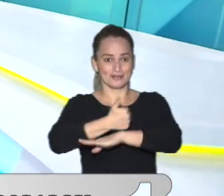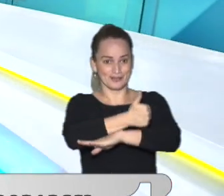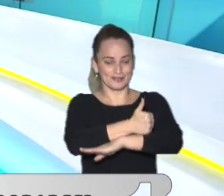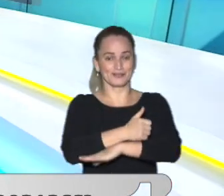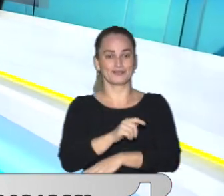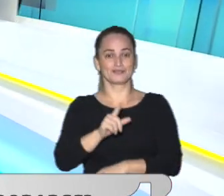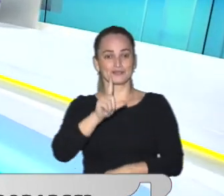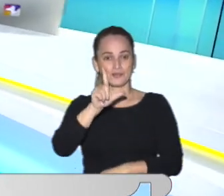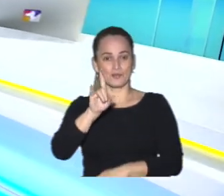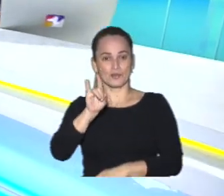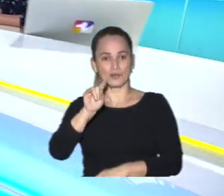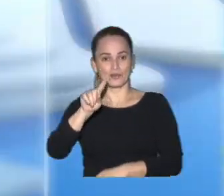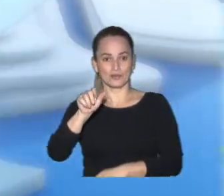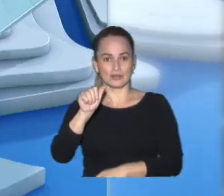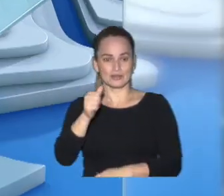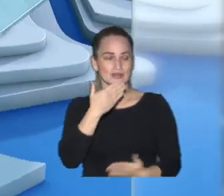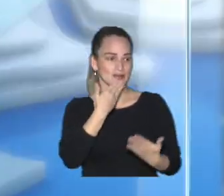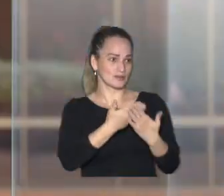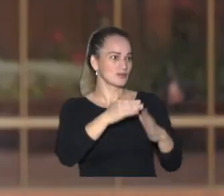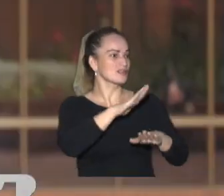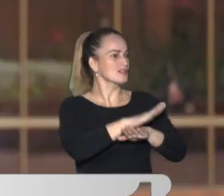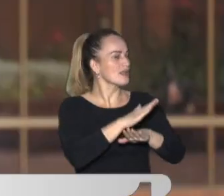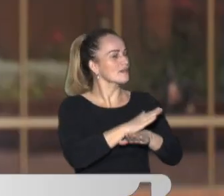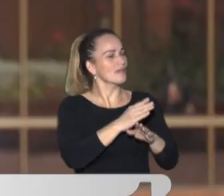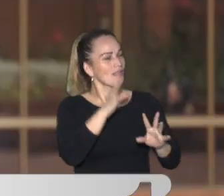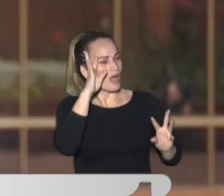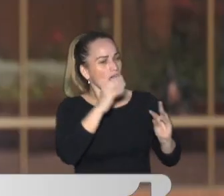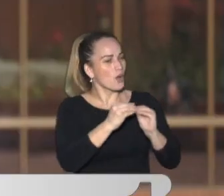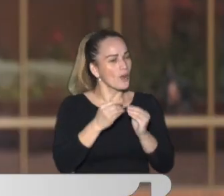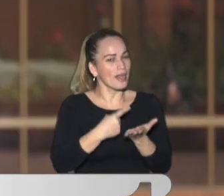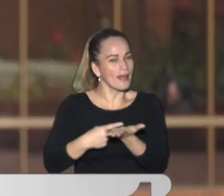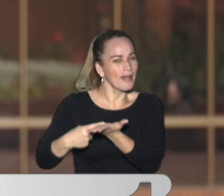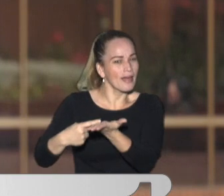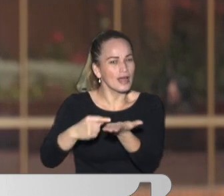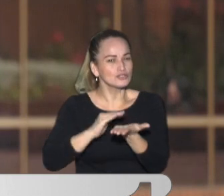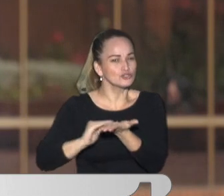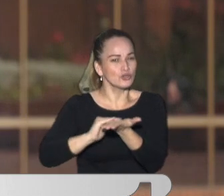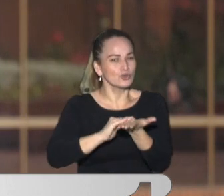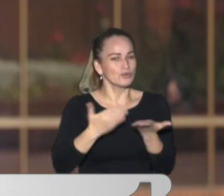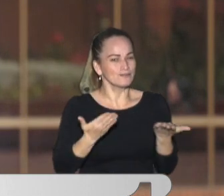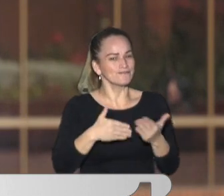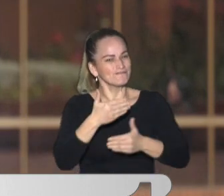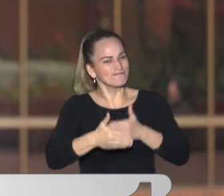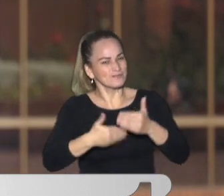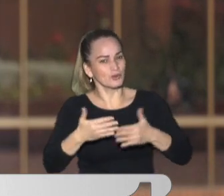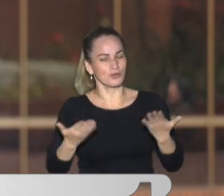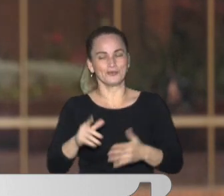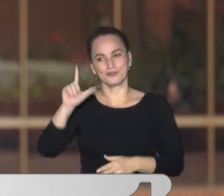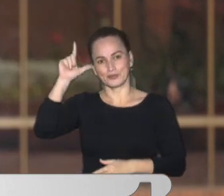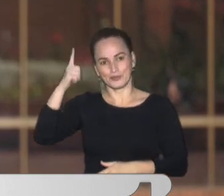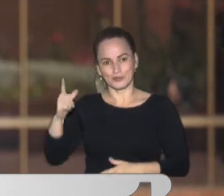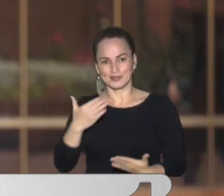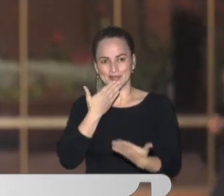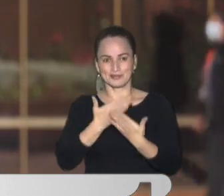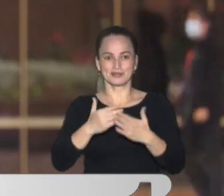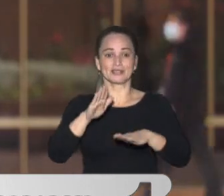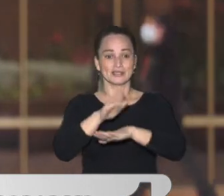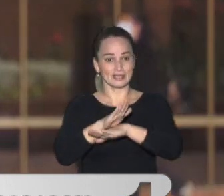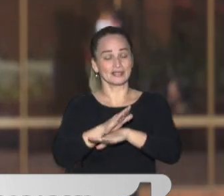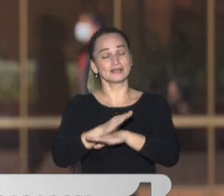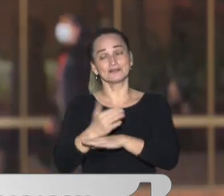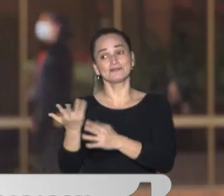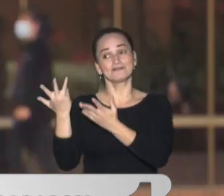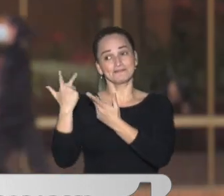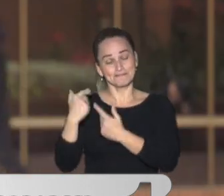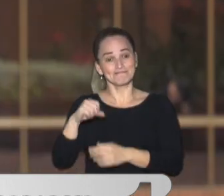avanzan las negociaciones? Luisa y televidentes, buenas tardes. Como usted lo dijo, avanza esta